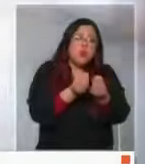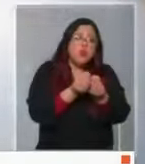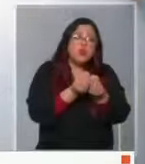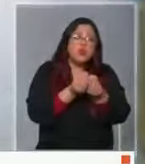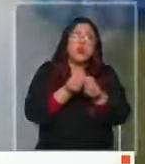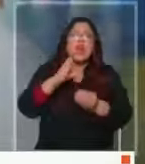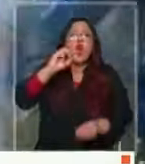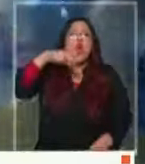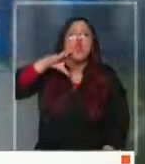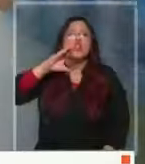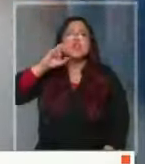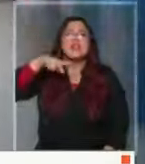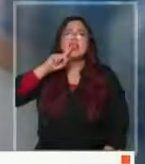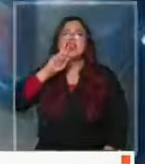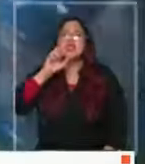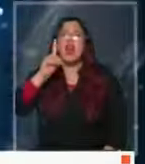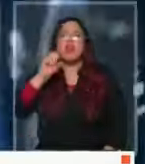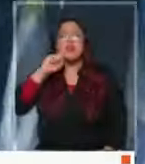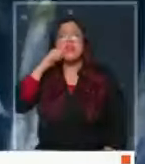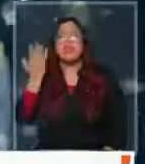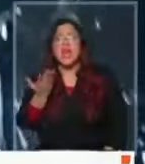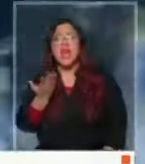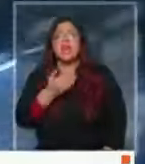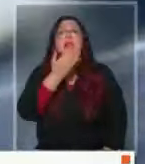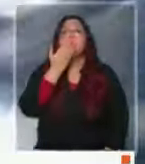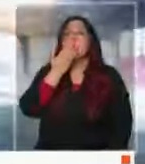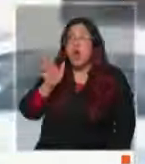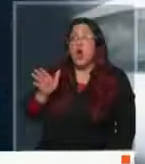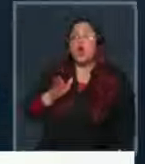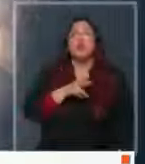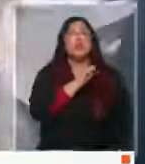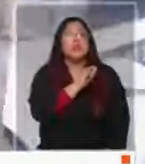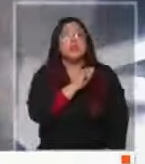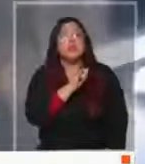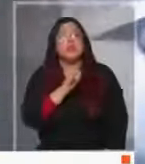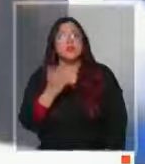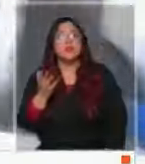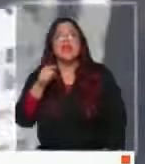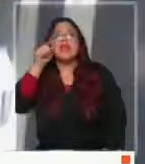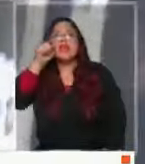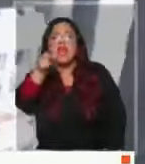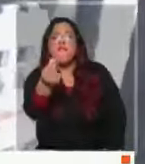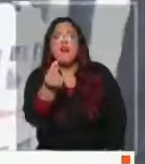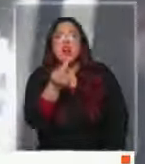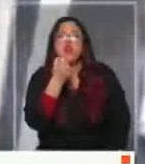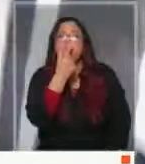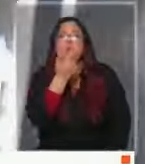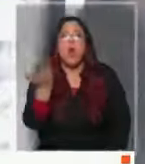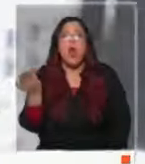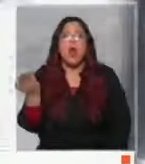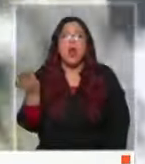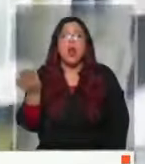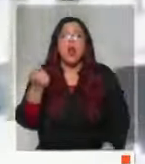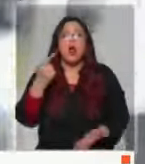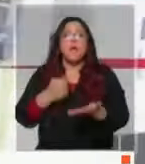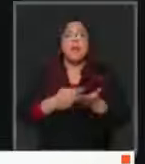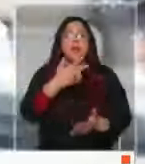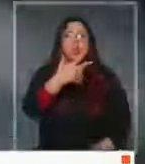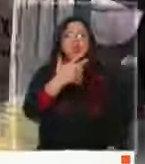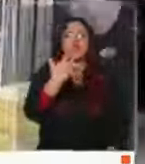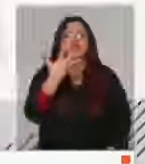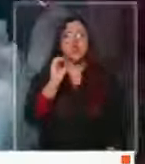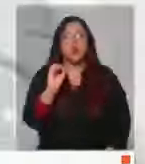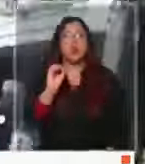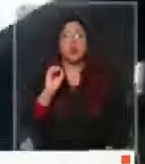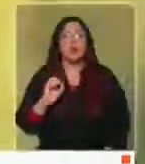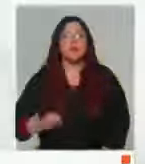¿Concentrado significa que es Más mejor? fuerte, sí. Este es mejor que este. ¿Y el de allá cuánto vale? 1850.